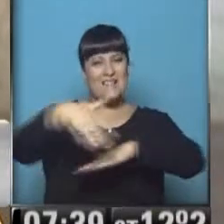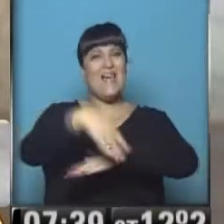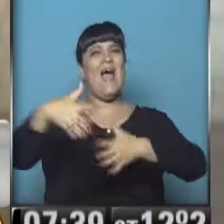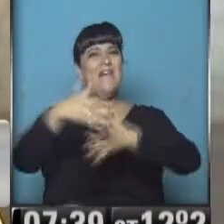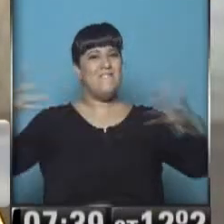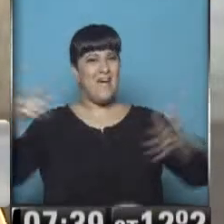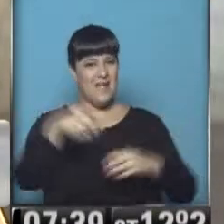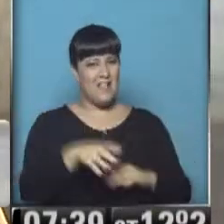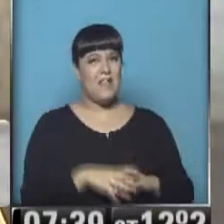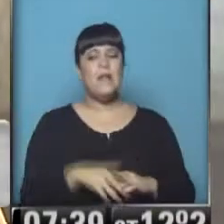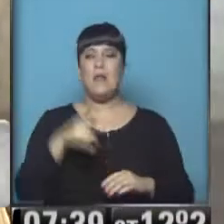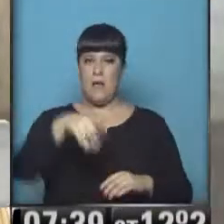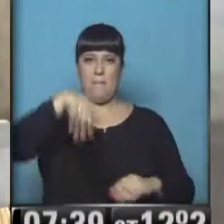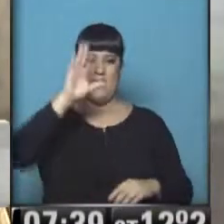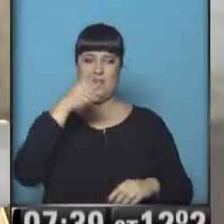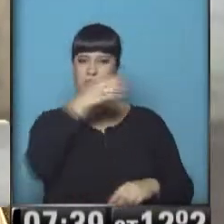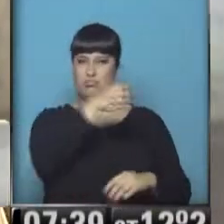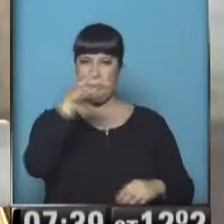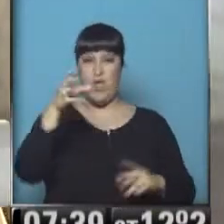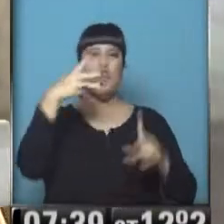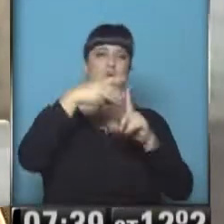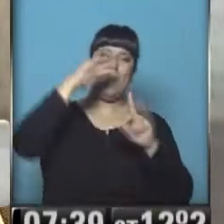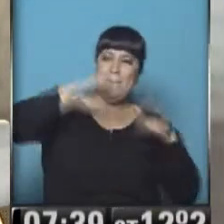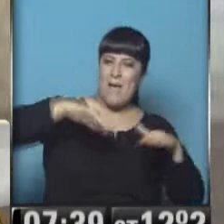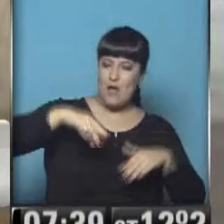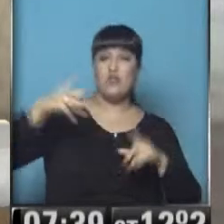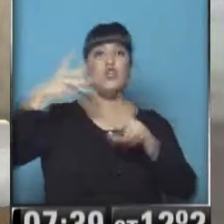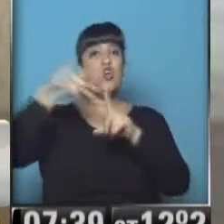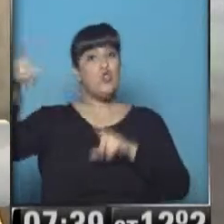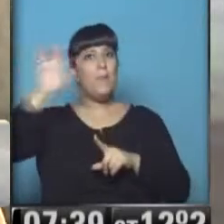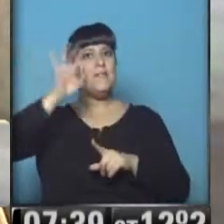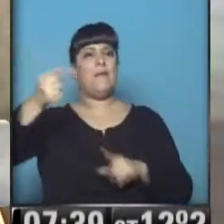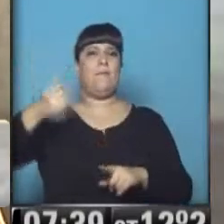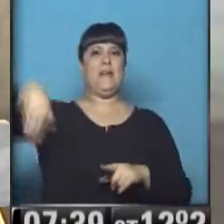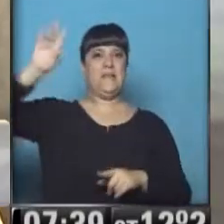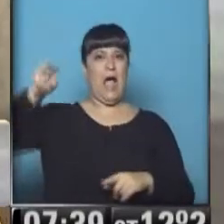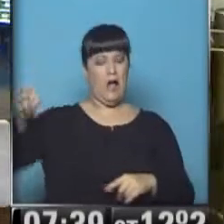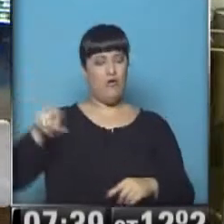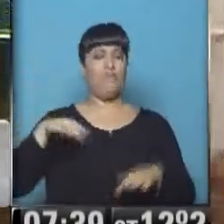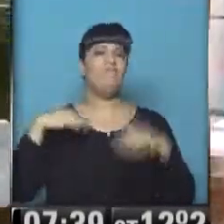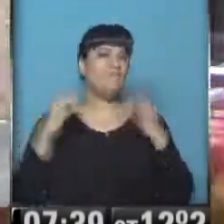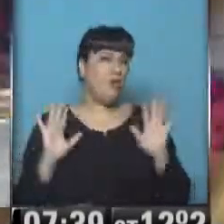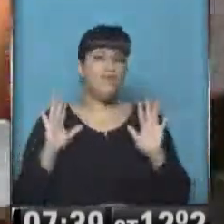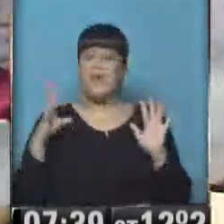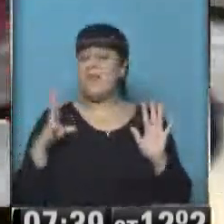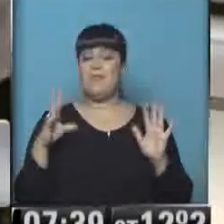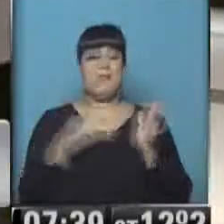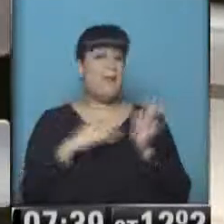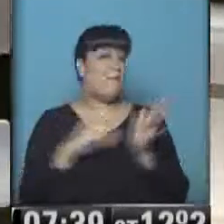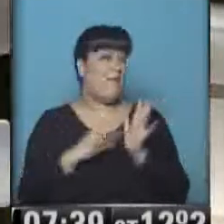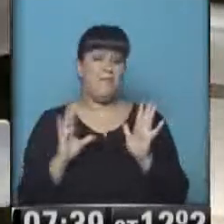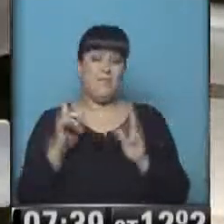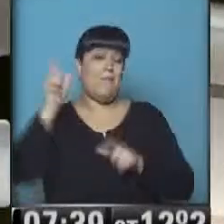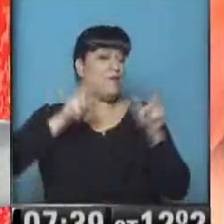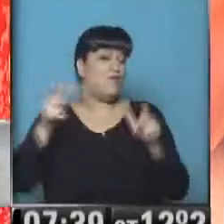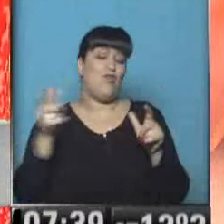fue los más elegidos. La gente que va a un shopping sabe que va a comprar caro y entonces es para un determinado target de mercado, ¿no? Lo